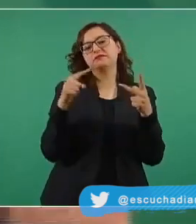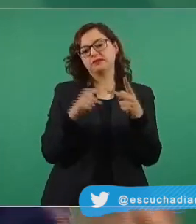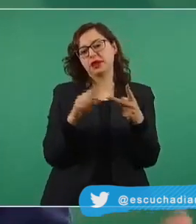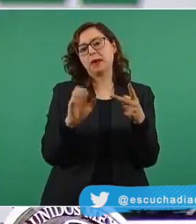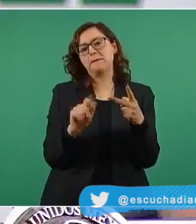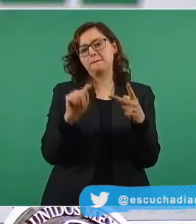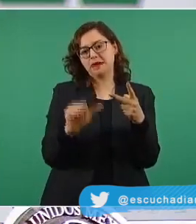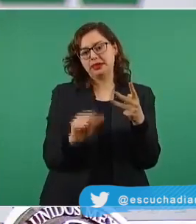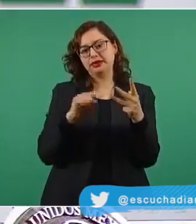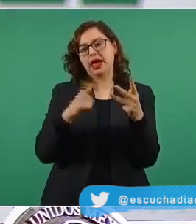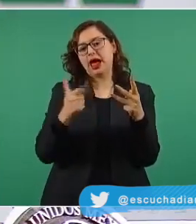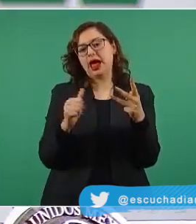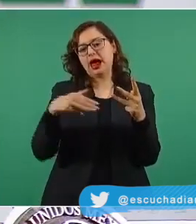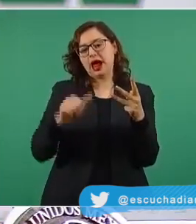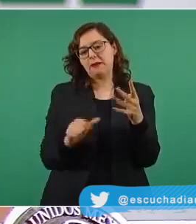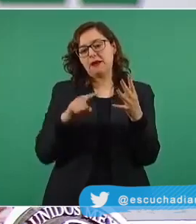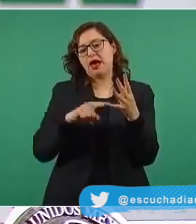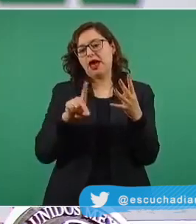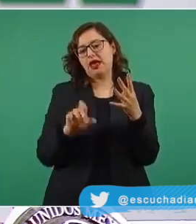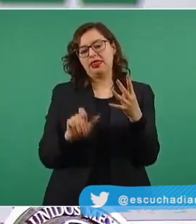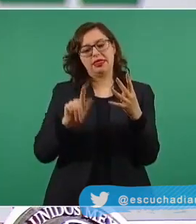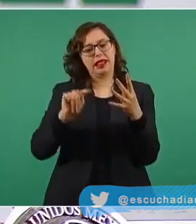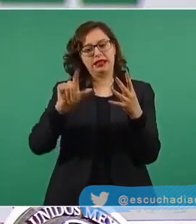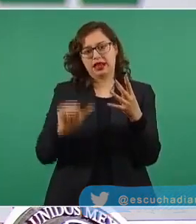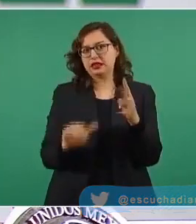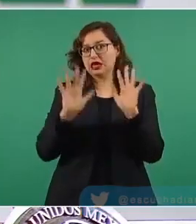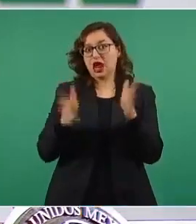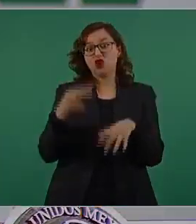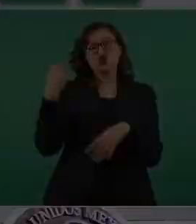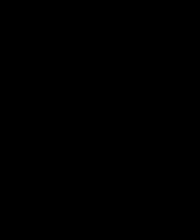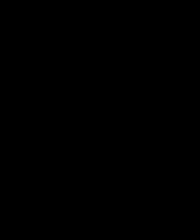sana distancia. Seguiremos informando.